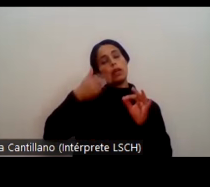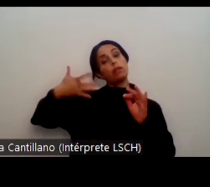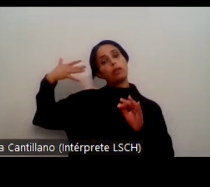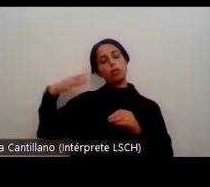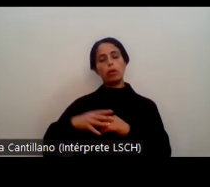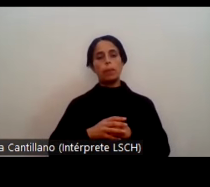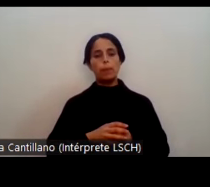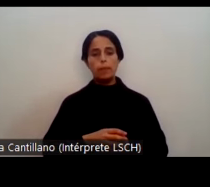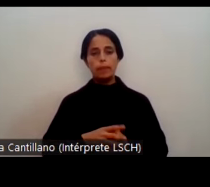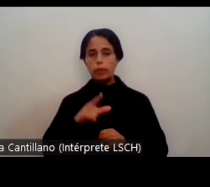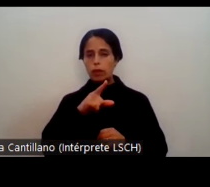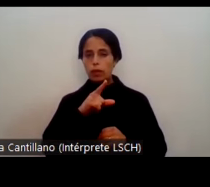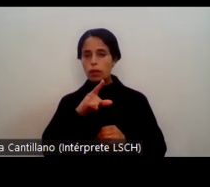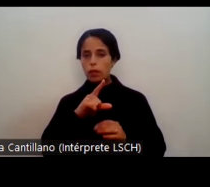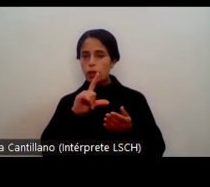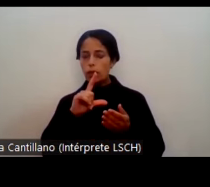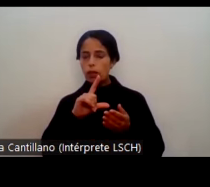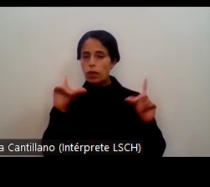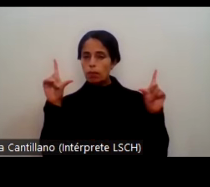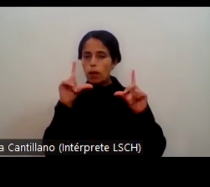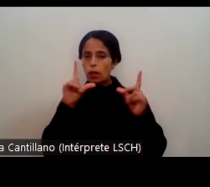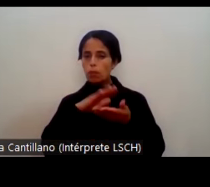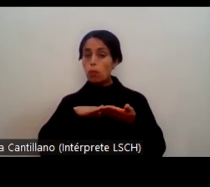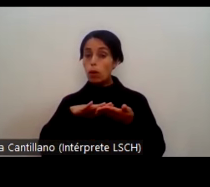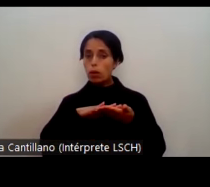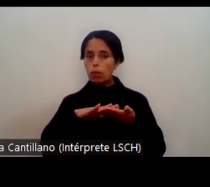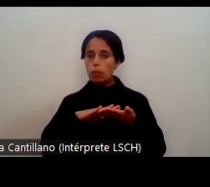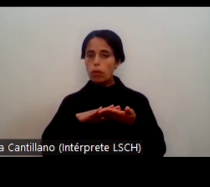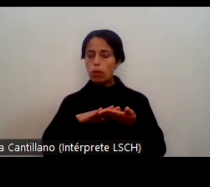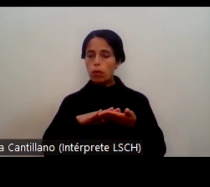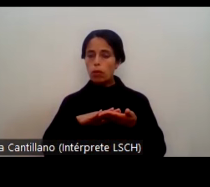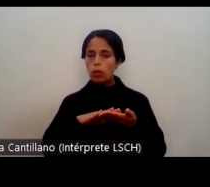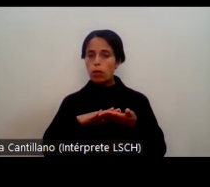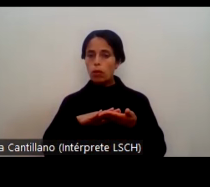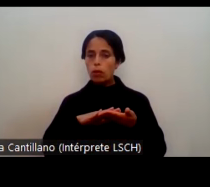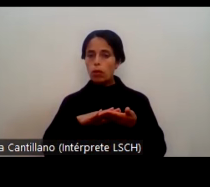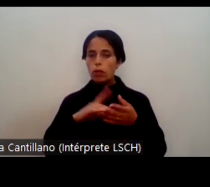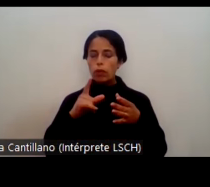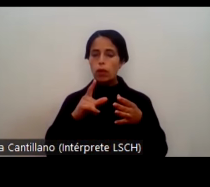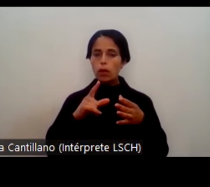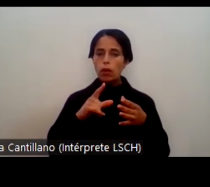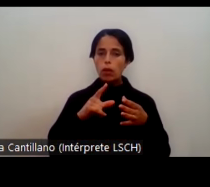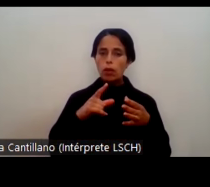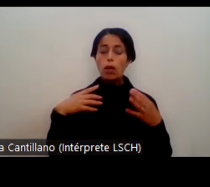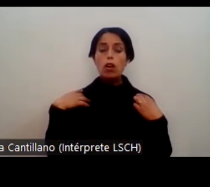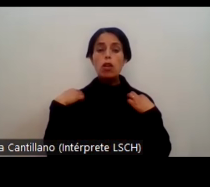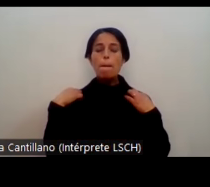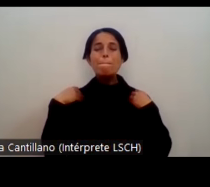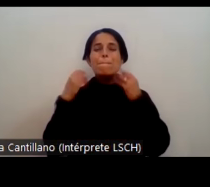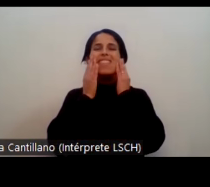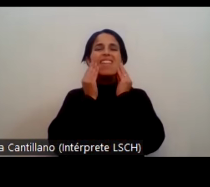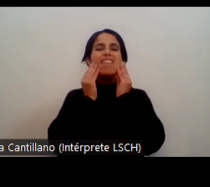tenemos ejemplos de la presencia de pellejos de puma, en este caso,